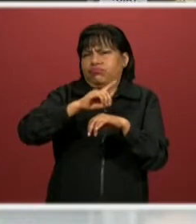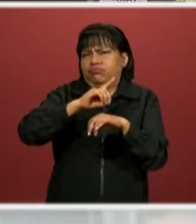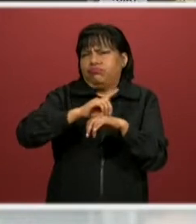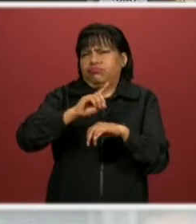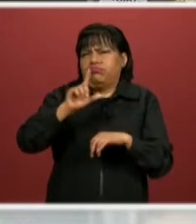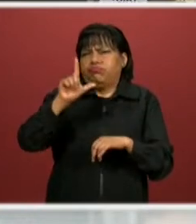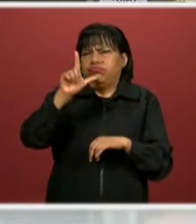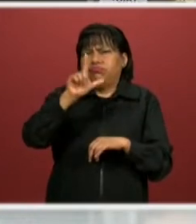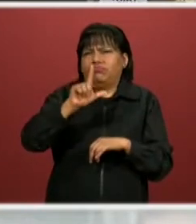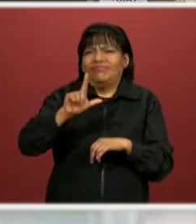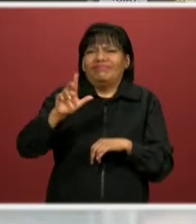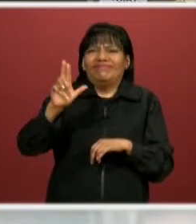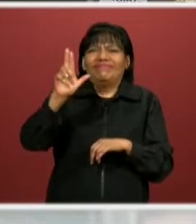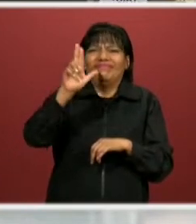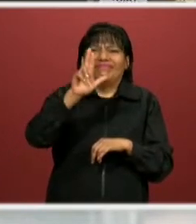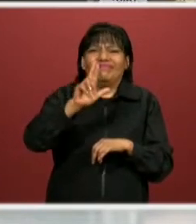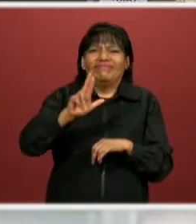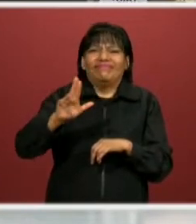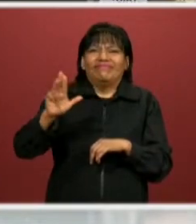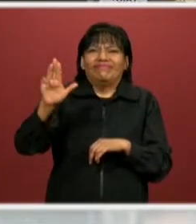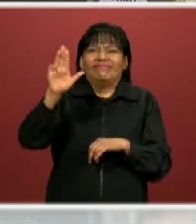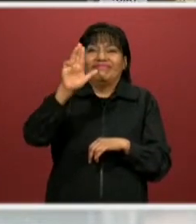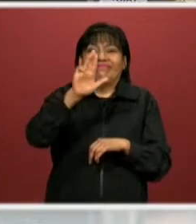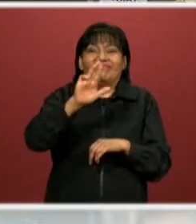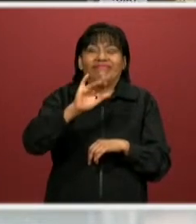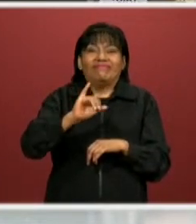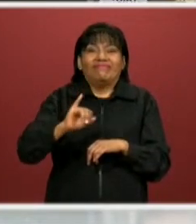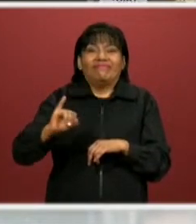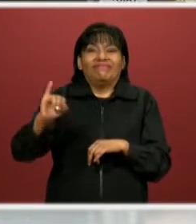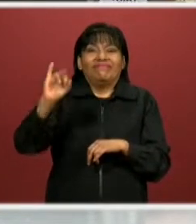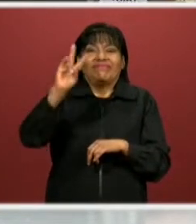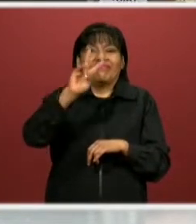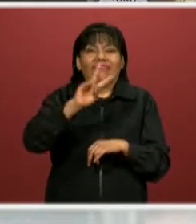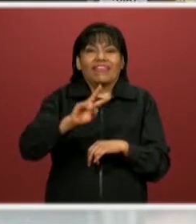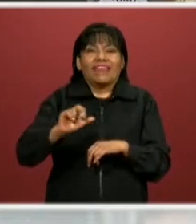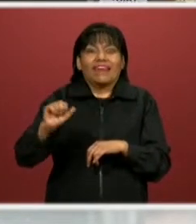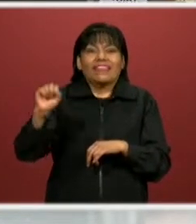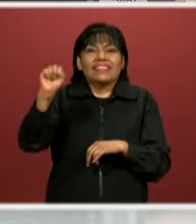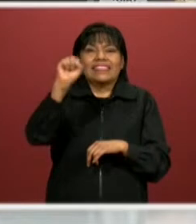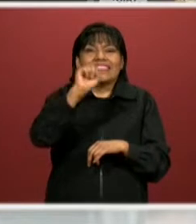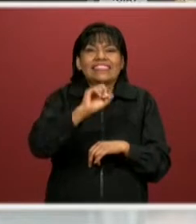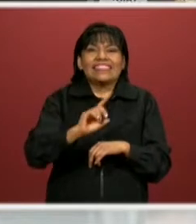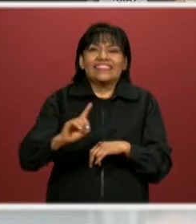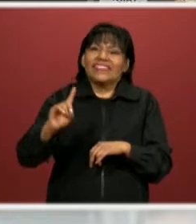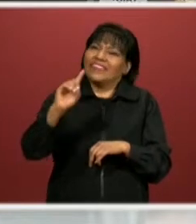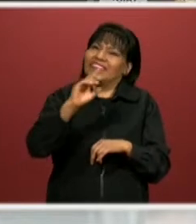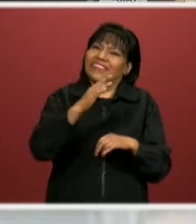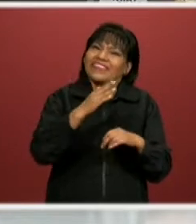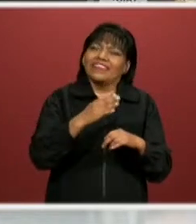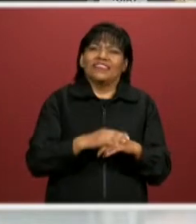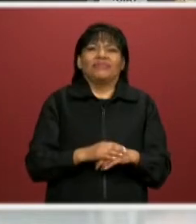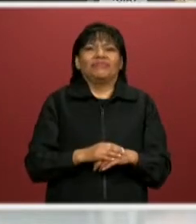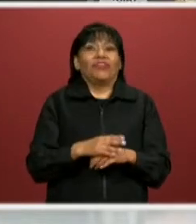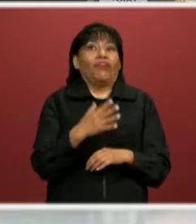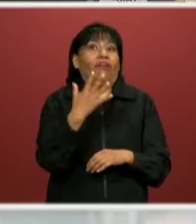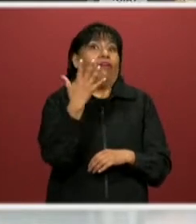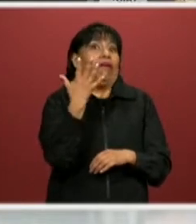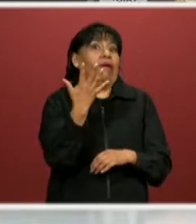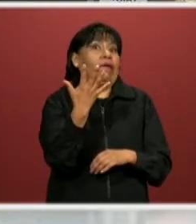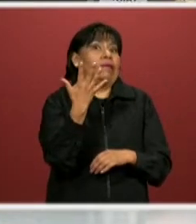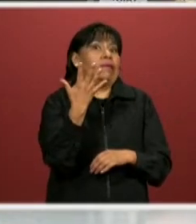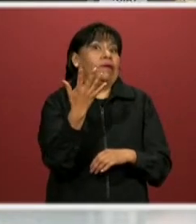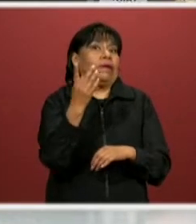martes miércoles jueves viernes sábado domingo son 5